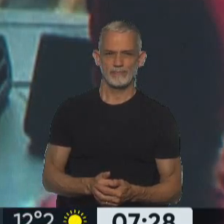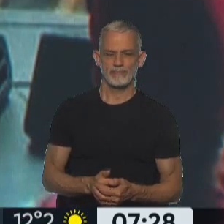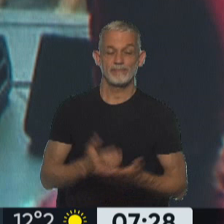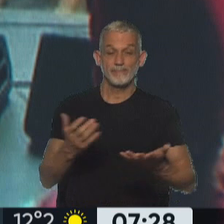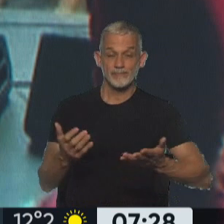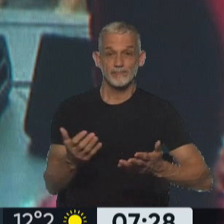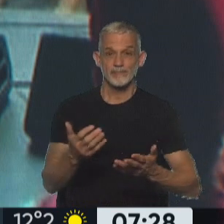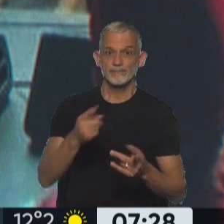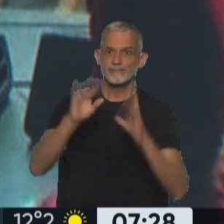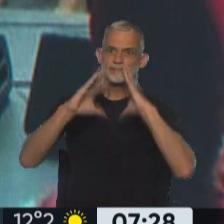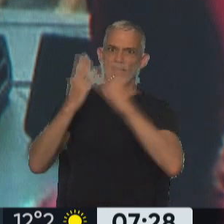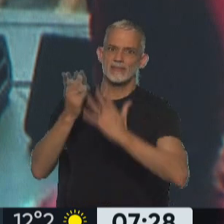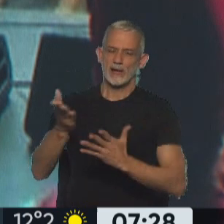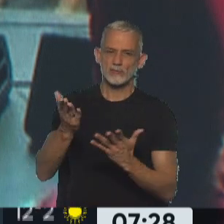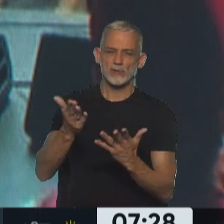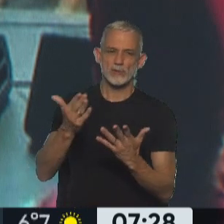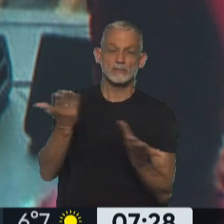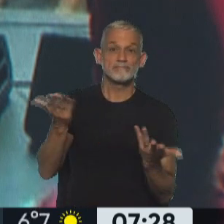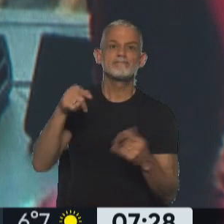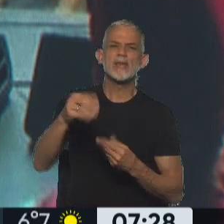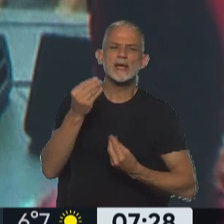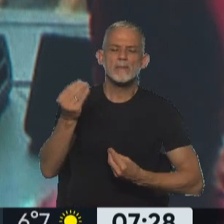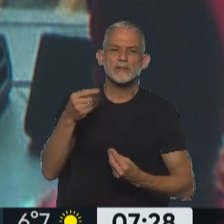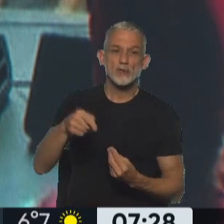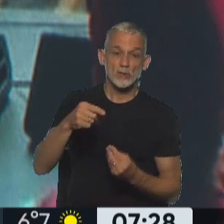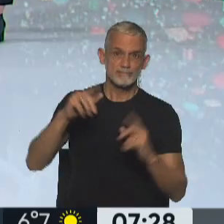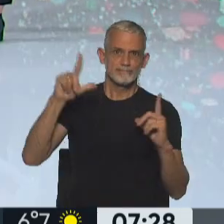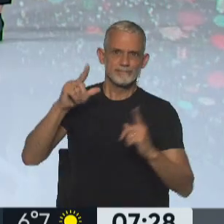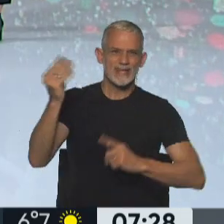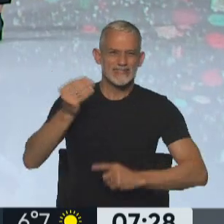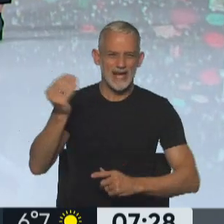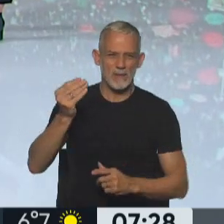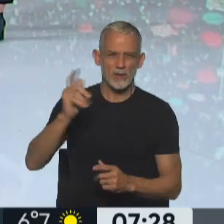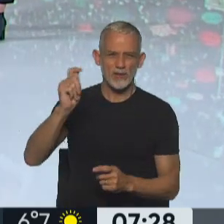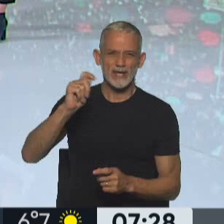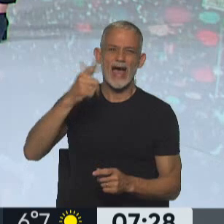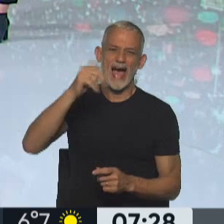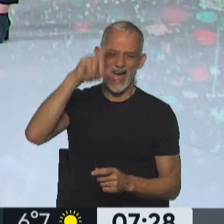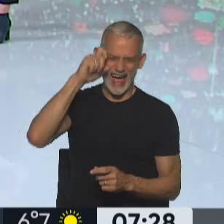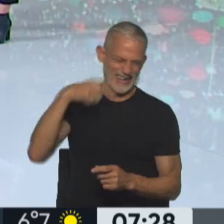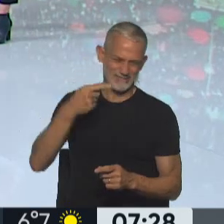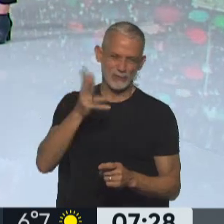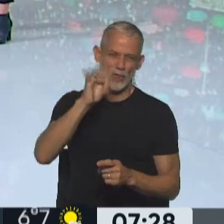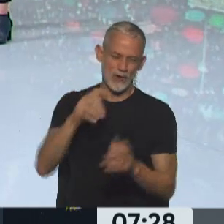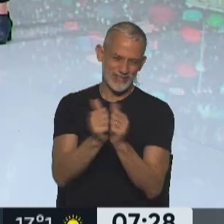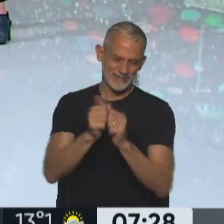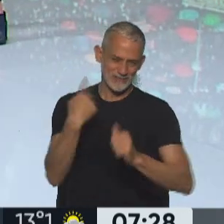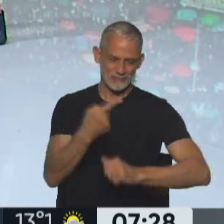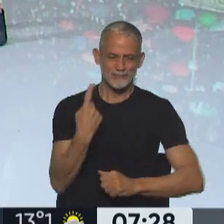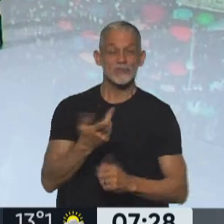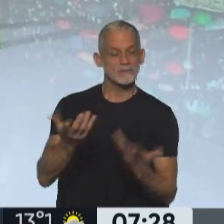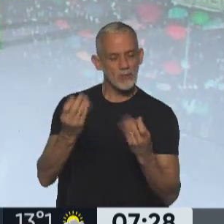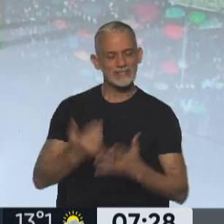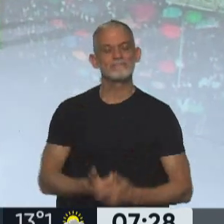Bueno, abrimos el capítulo internacional justamente con una de las protagonistas de nuestra edición internacional de los días sábados, con Ale, que nos acompaña todos los días. ¿Cómo estás, Ale? ¿Qué tal? Buenos días.